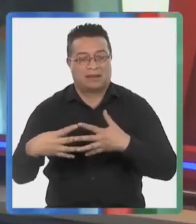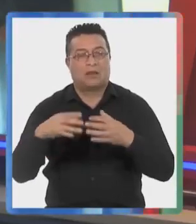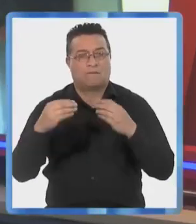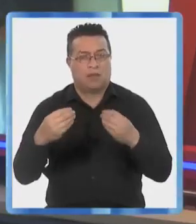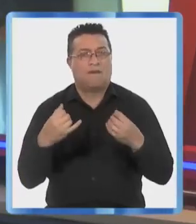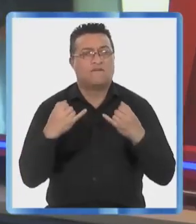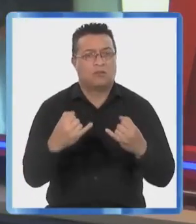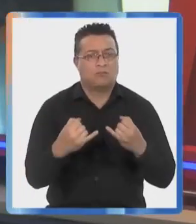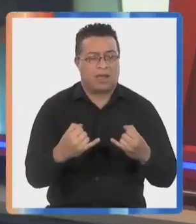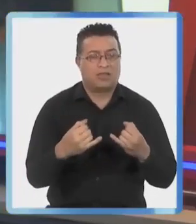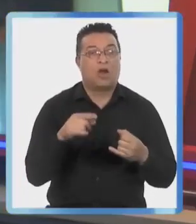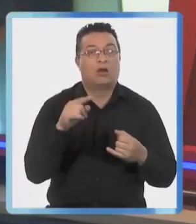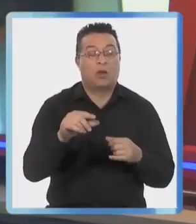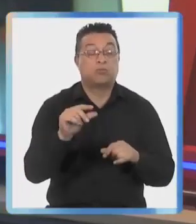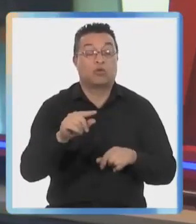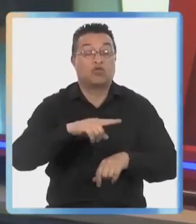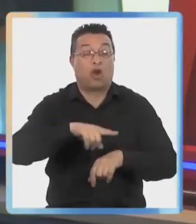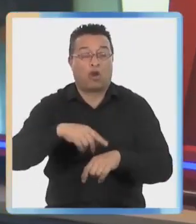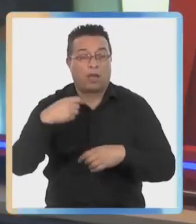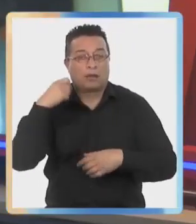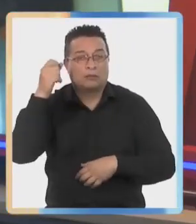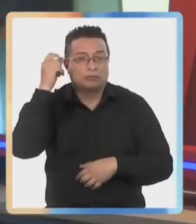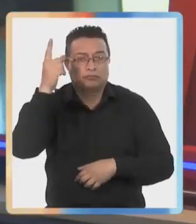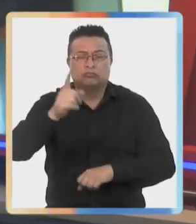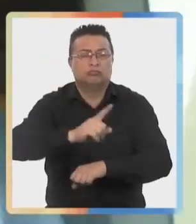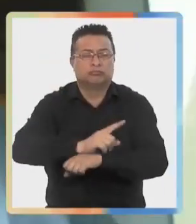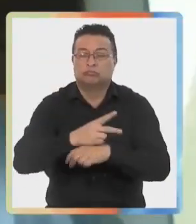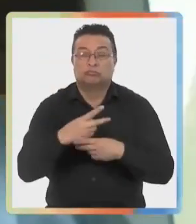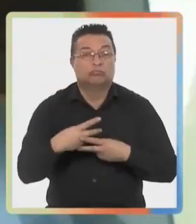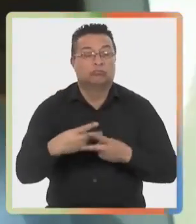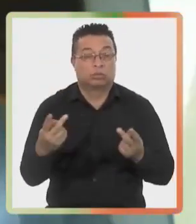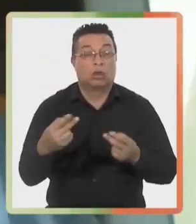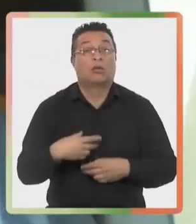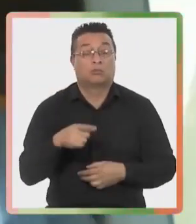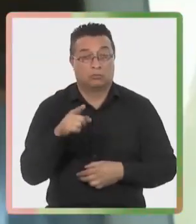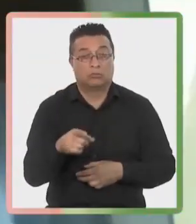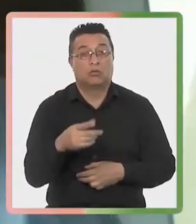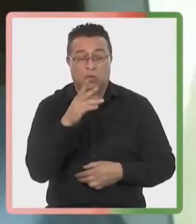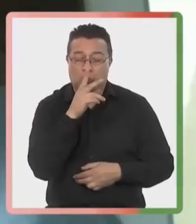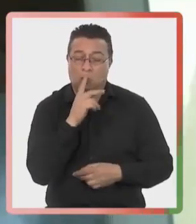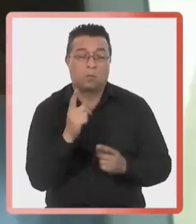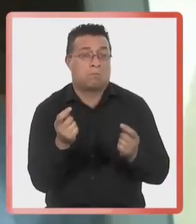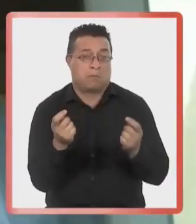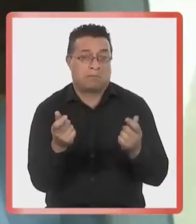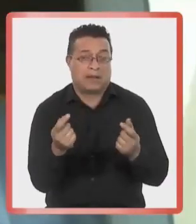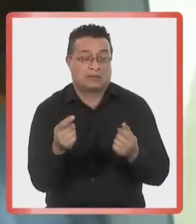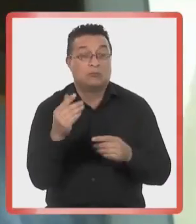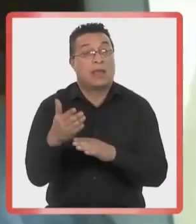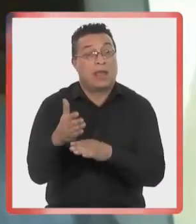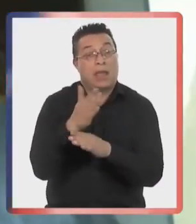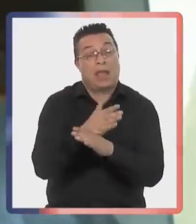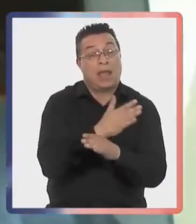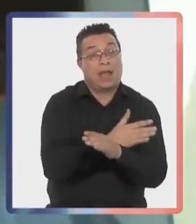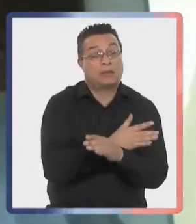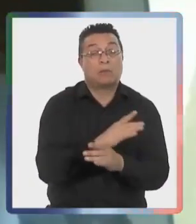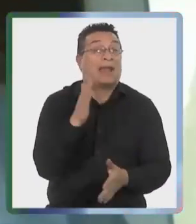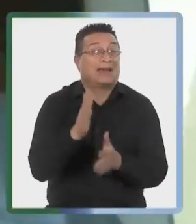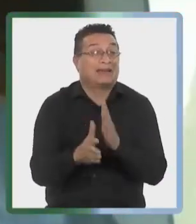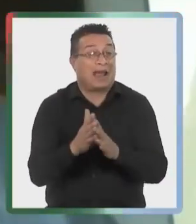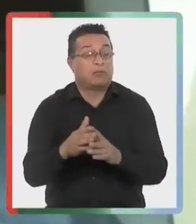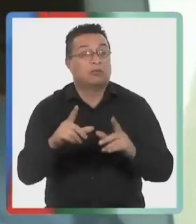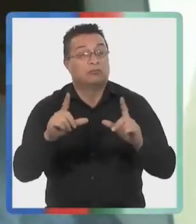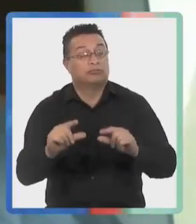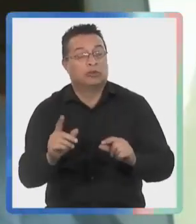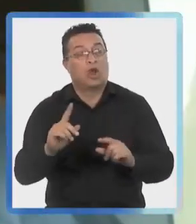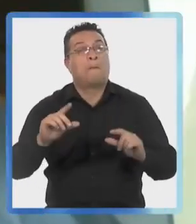bien informados y terminamos en pocas horas sabiendo los resultados. Y bueno, aquí va a ser un poco similar a las anteriores, no tan rápido